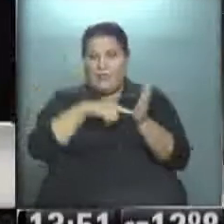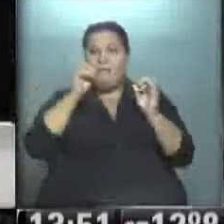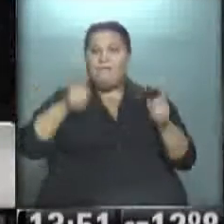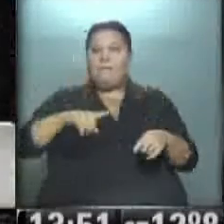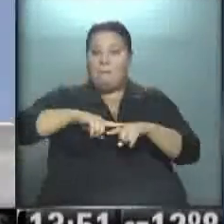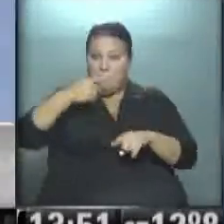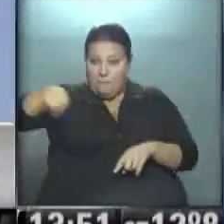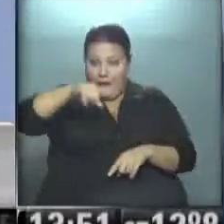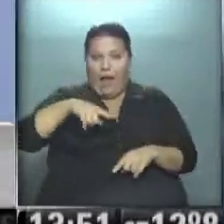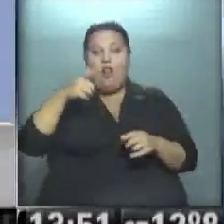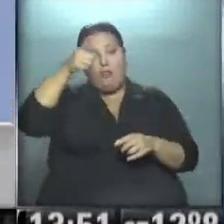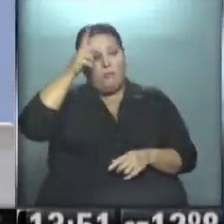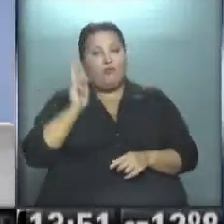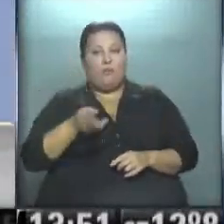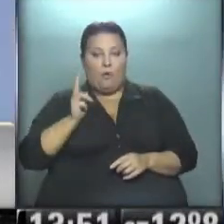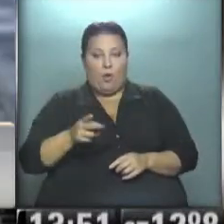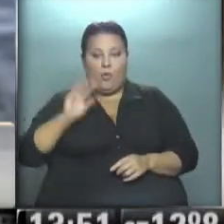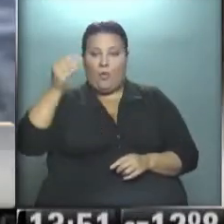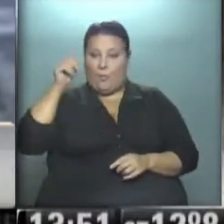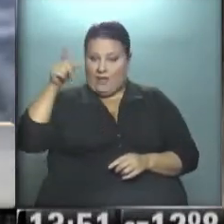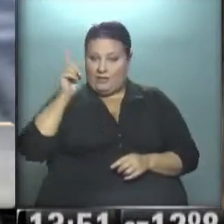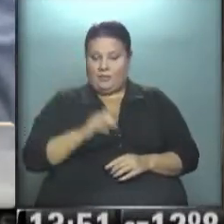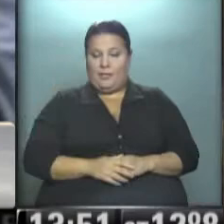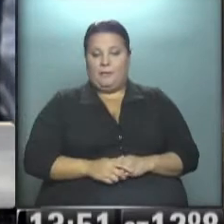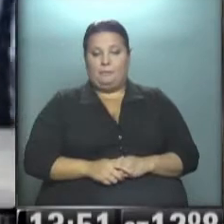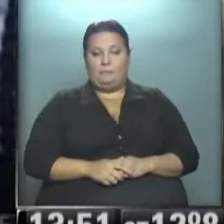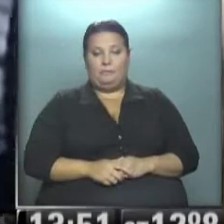fuerza de las fuerzas de seguridad de brasil